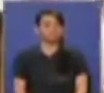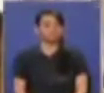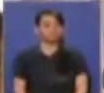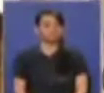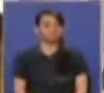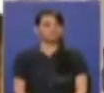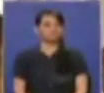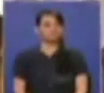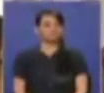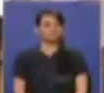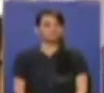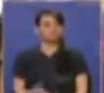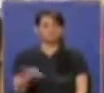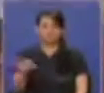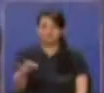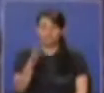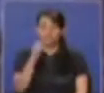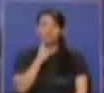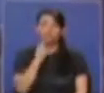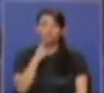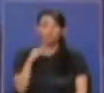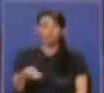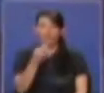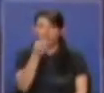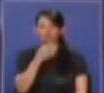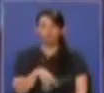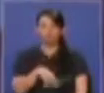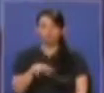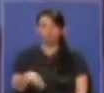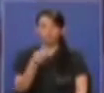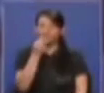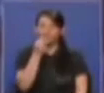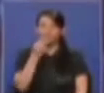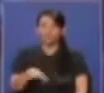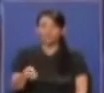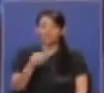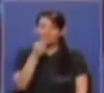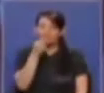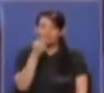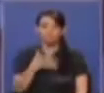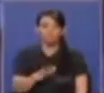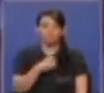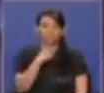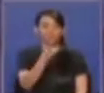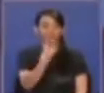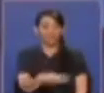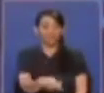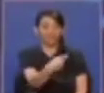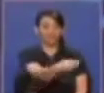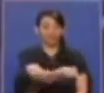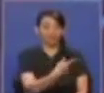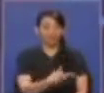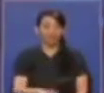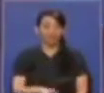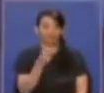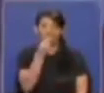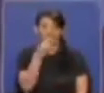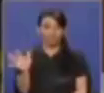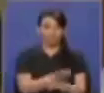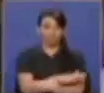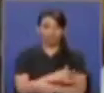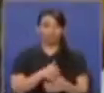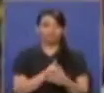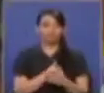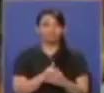Ya me estoy acabando los dulces que me dio doña Anita. Ya mandé uno para los pelados porque si no me lo como todo. Miren, después de